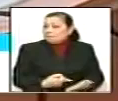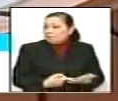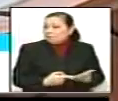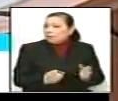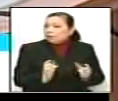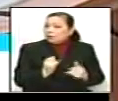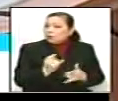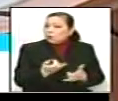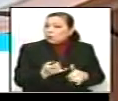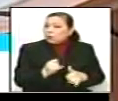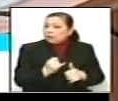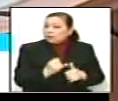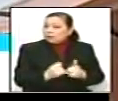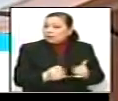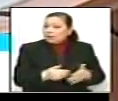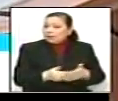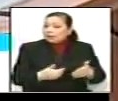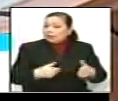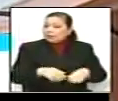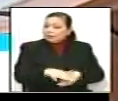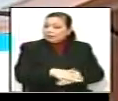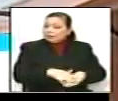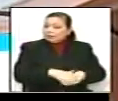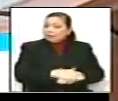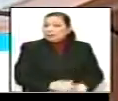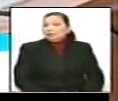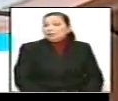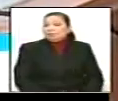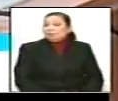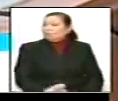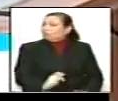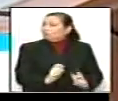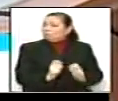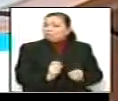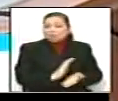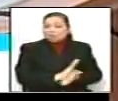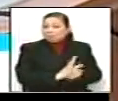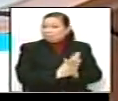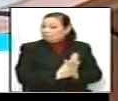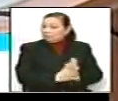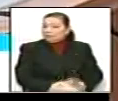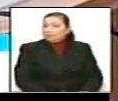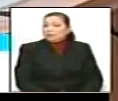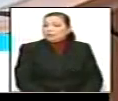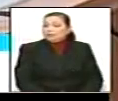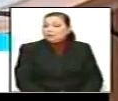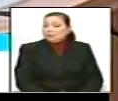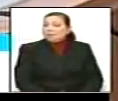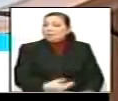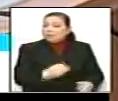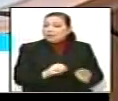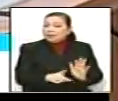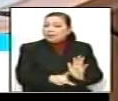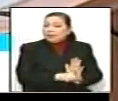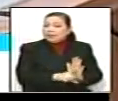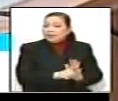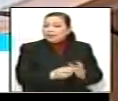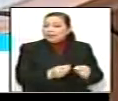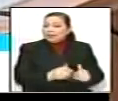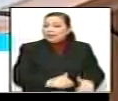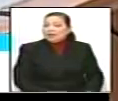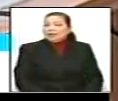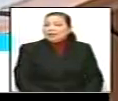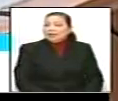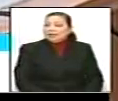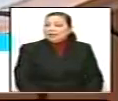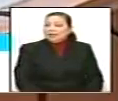conclusiones, que la anterior gestión no entregó a punto el saneamiento físico legal de los terrenos, hace